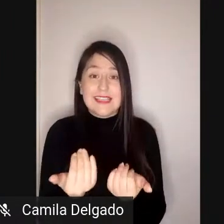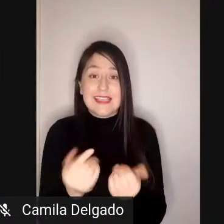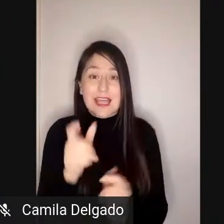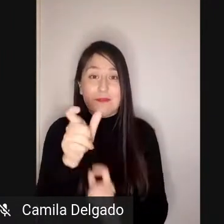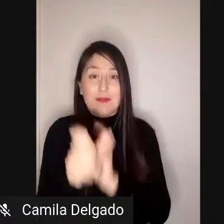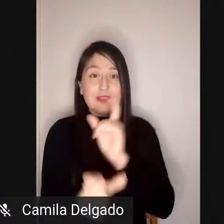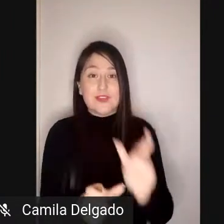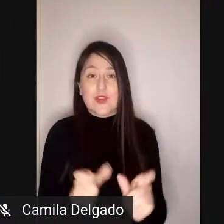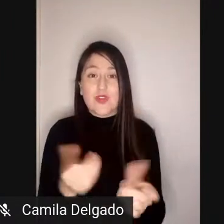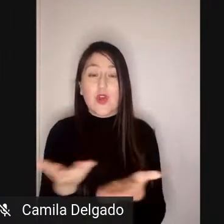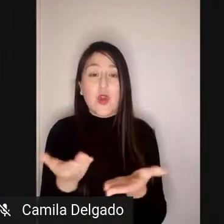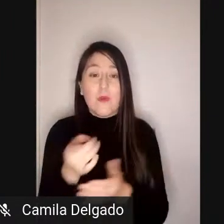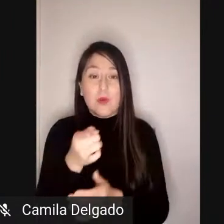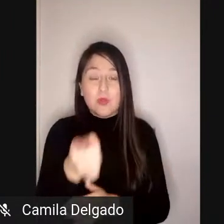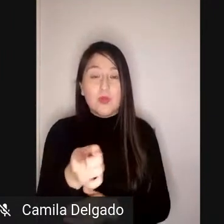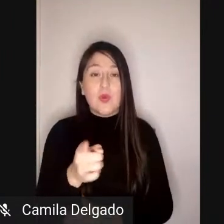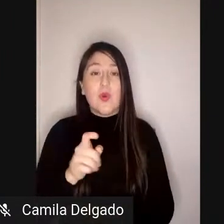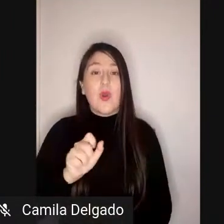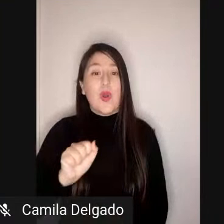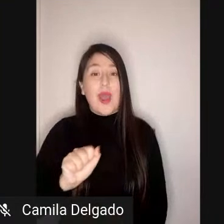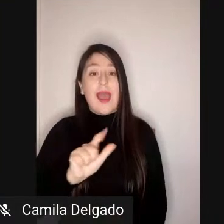de comunicación están